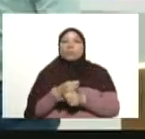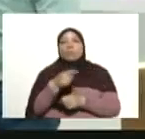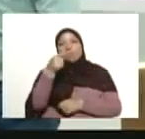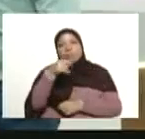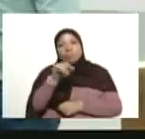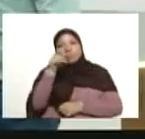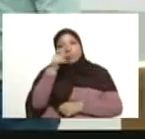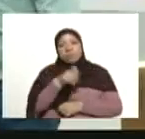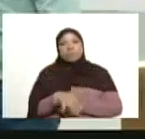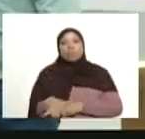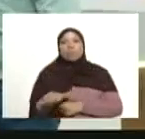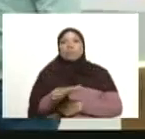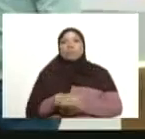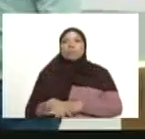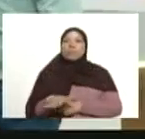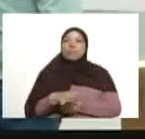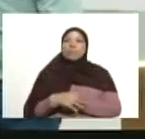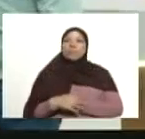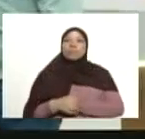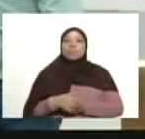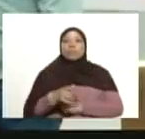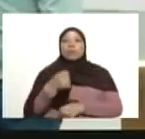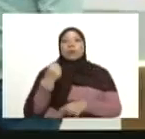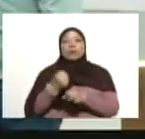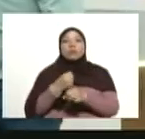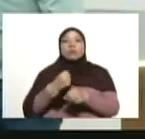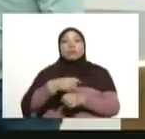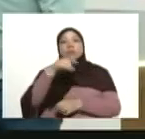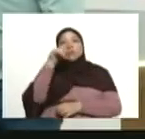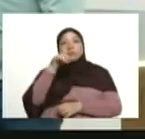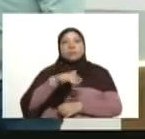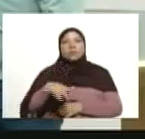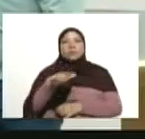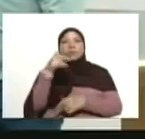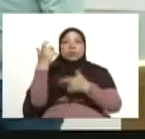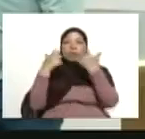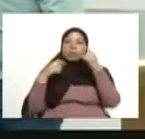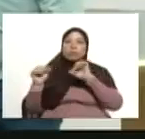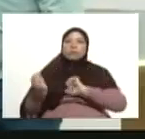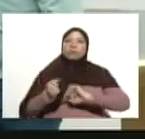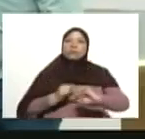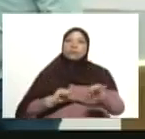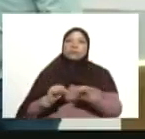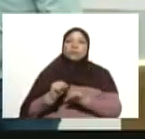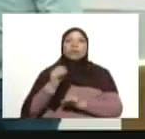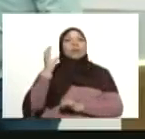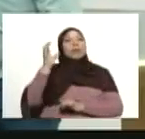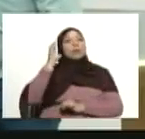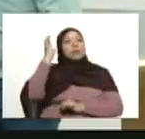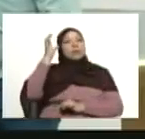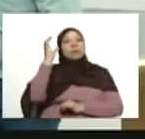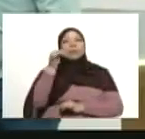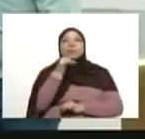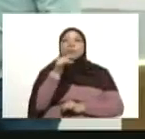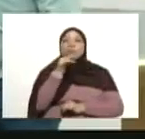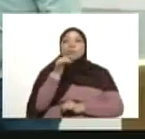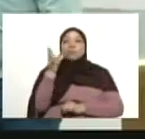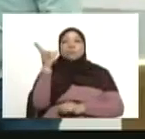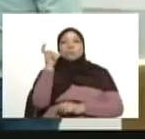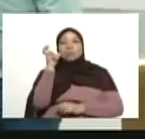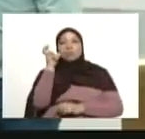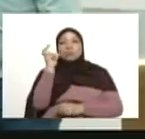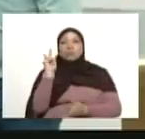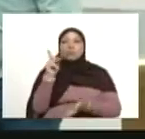pueblo. Hay pueblo. Movilizado y consciente, oído a